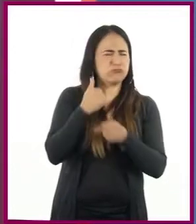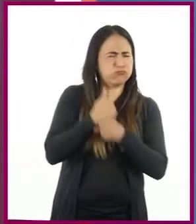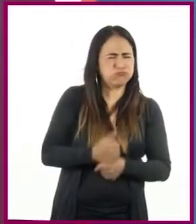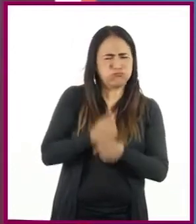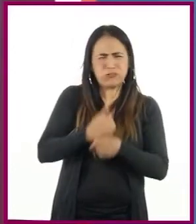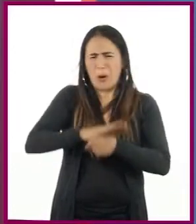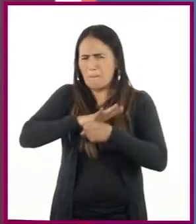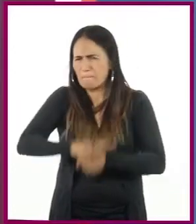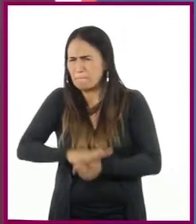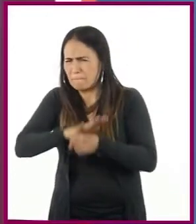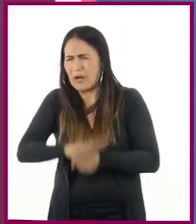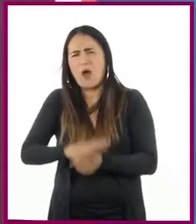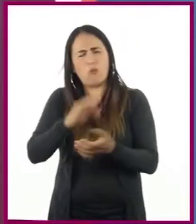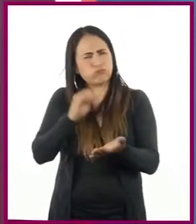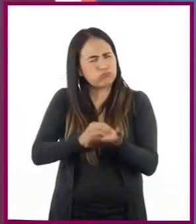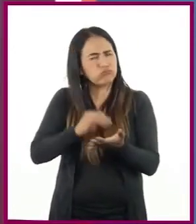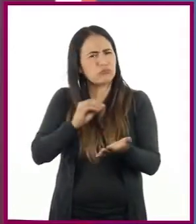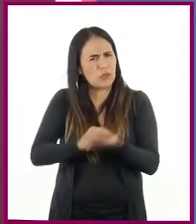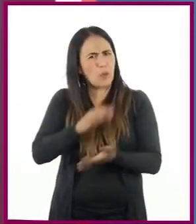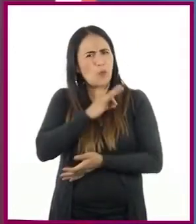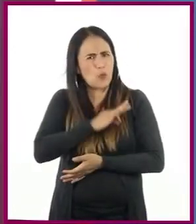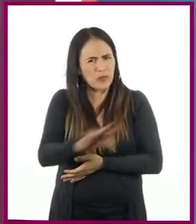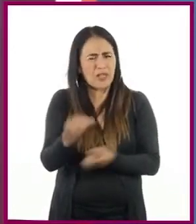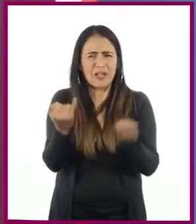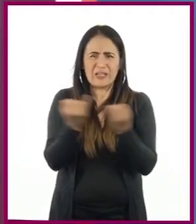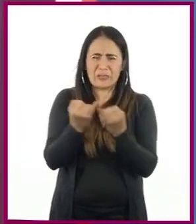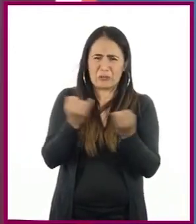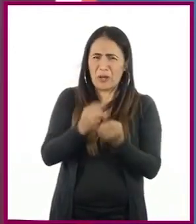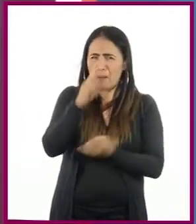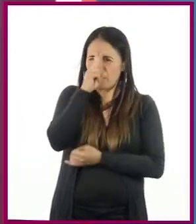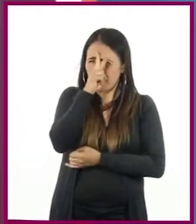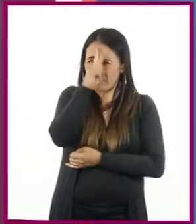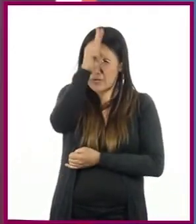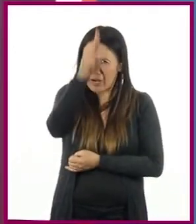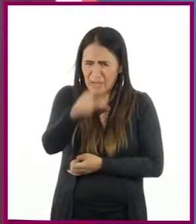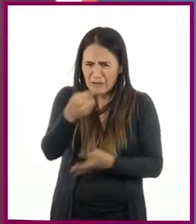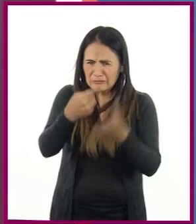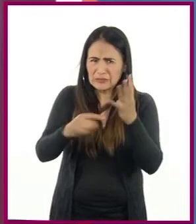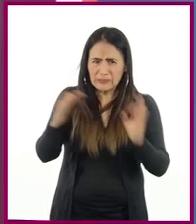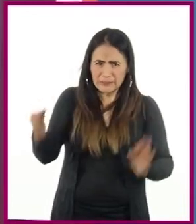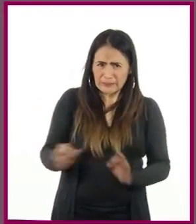momento y para incrementar el ímpetu y la violencia al momento de combatir.